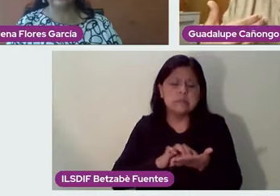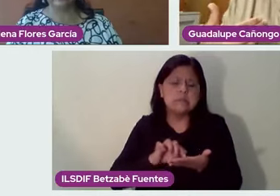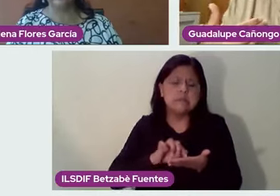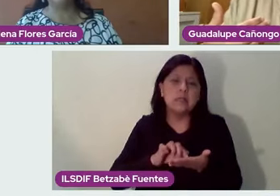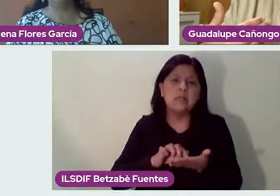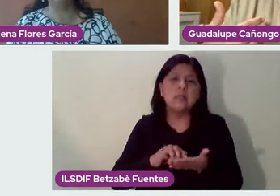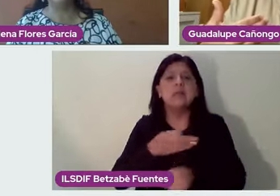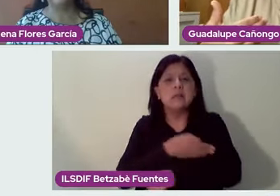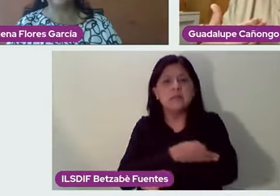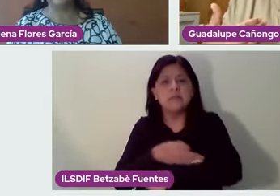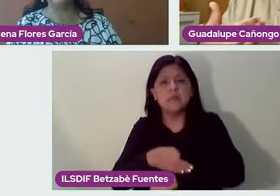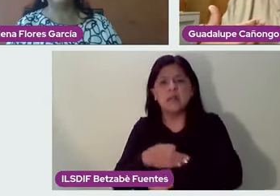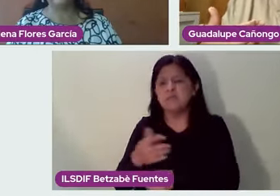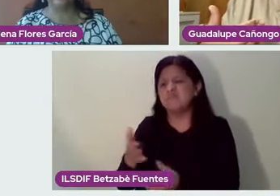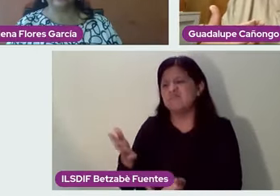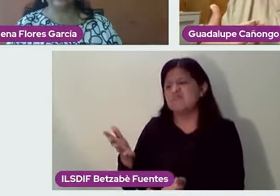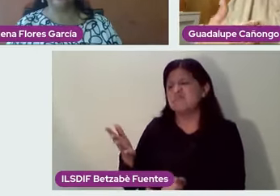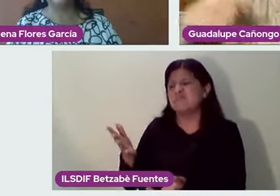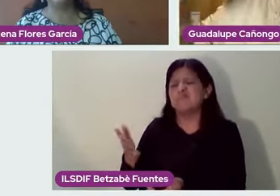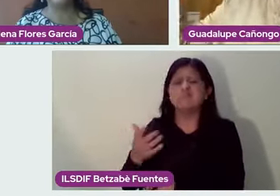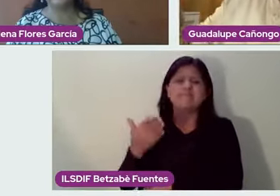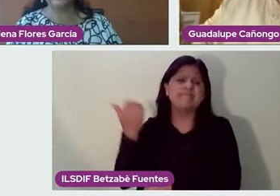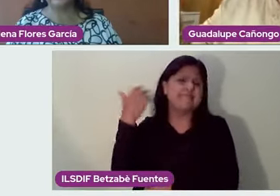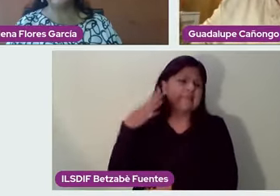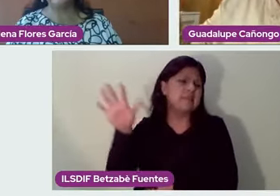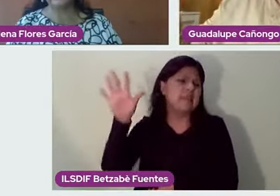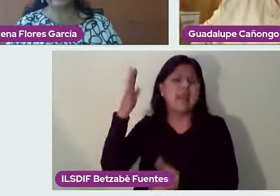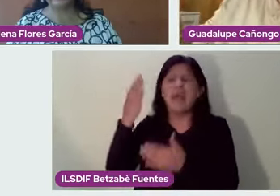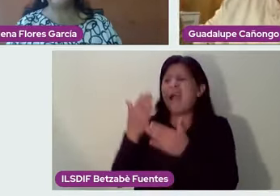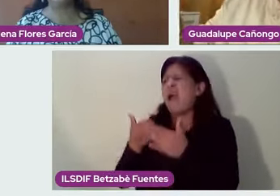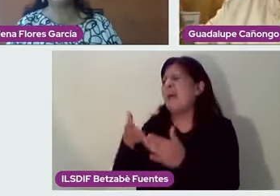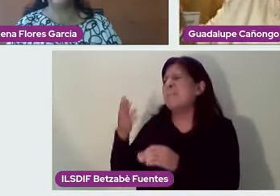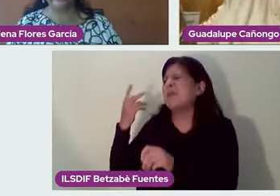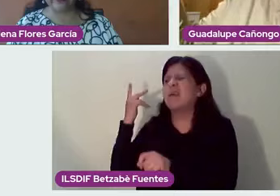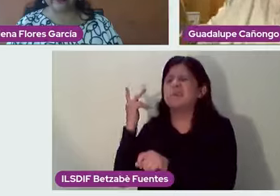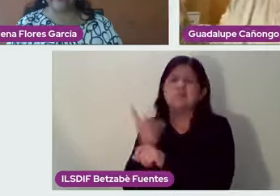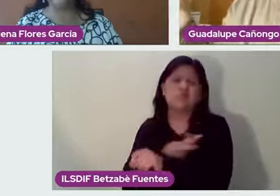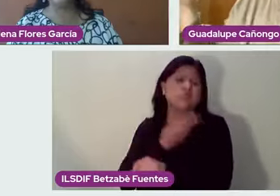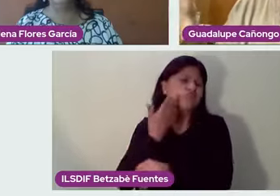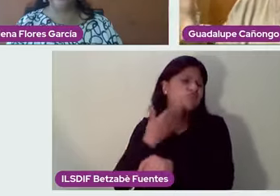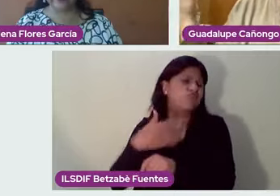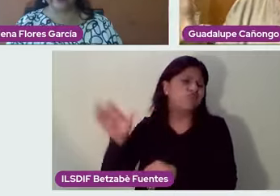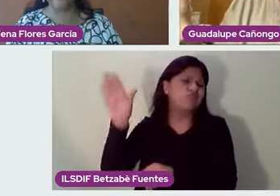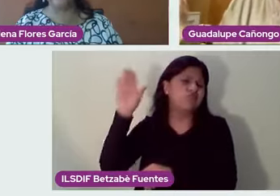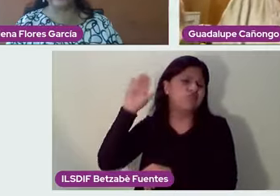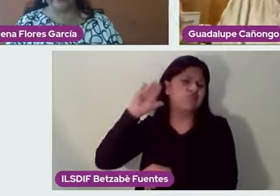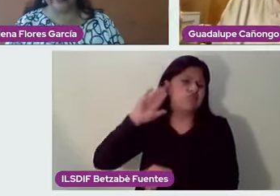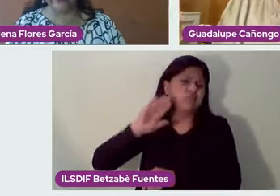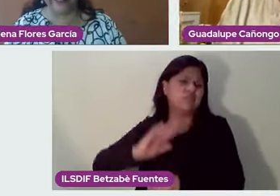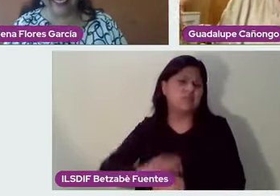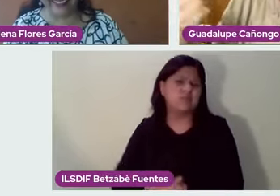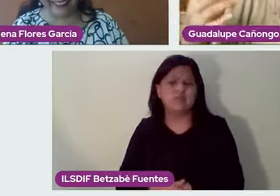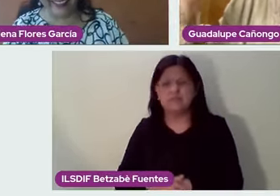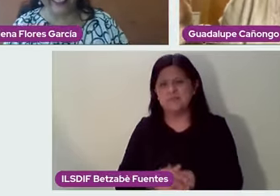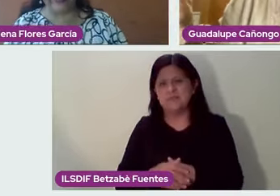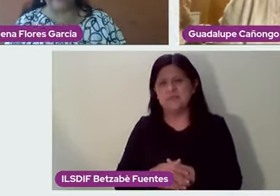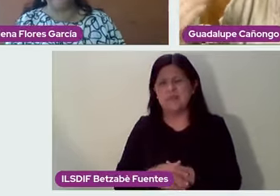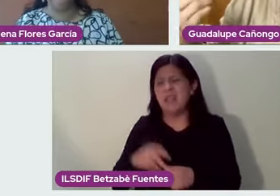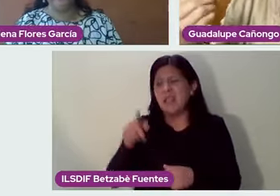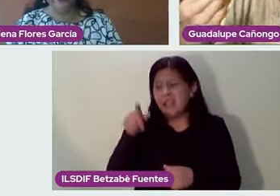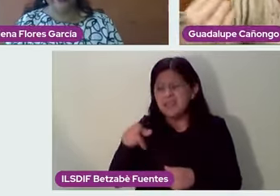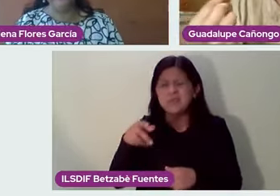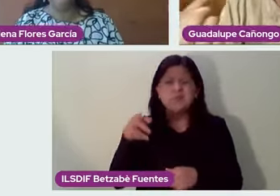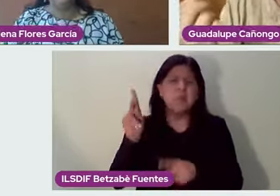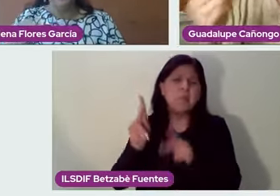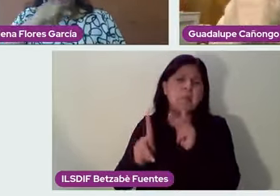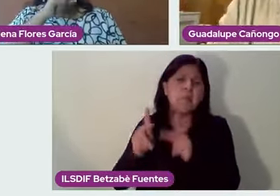todo los jóvenes, así, abuela, abuelo, eso ya lo hablamos hace 500 mensajes, ¿no? Ya lo hablamos